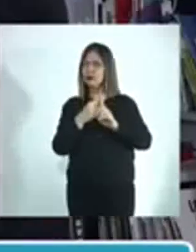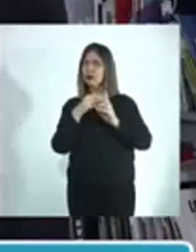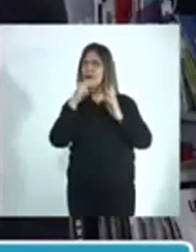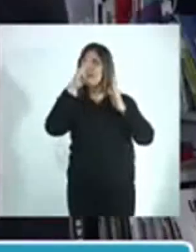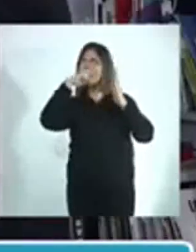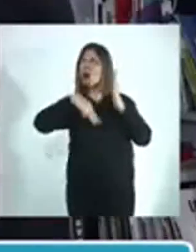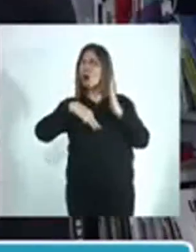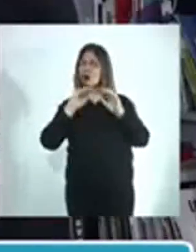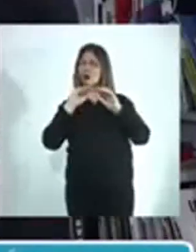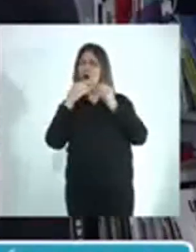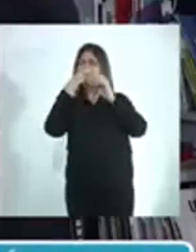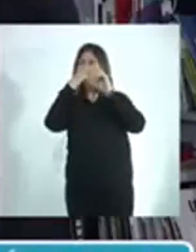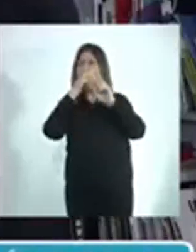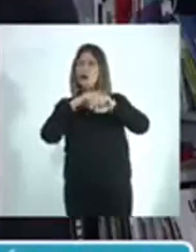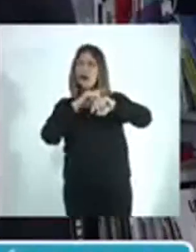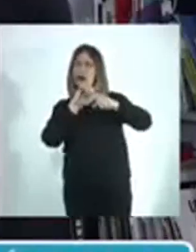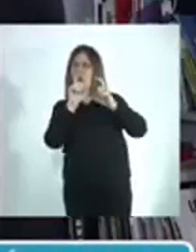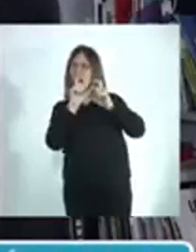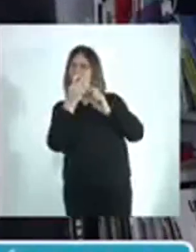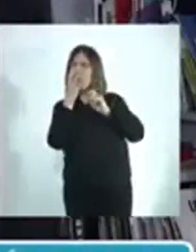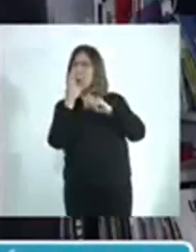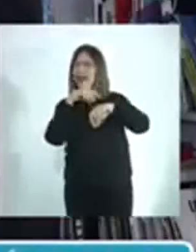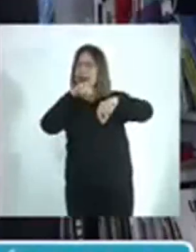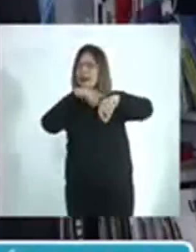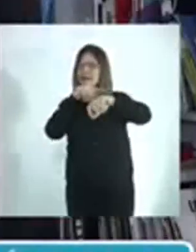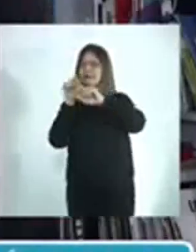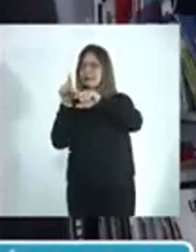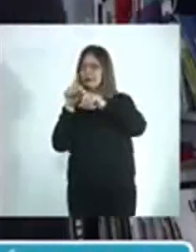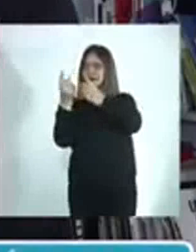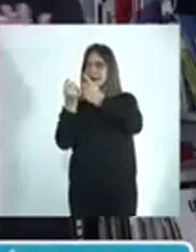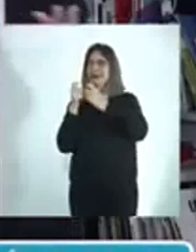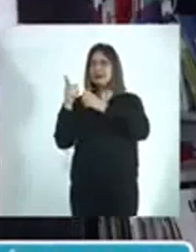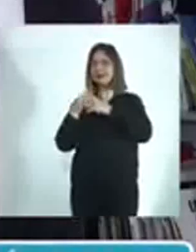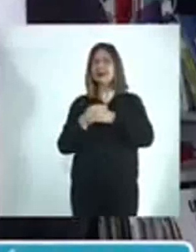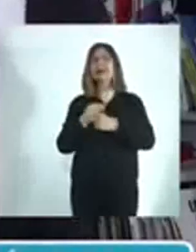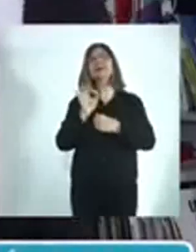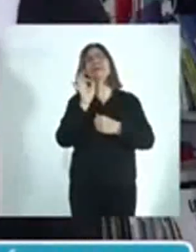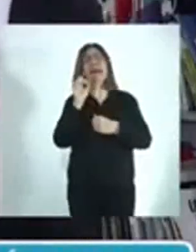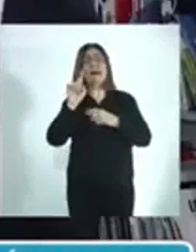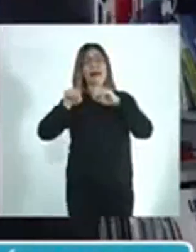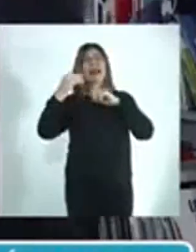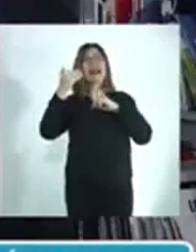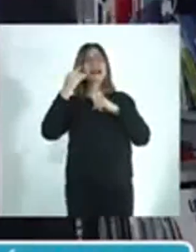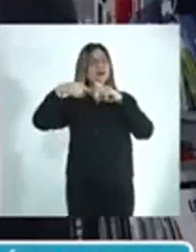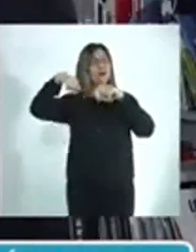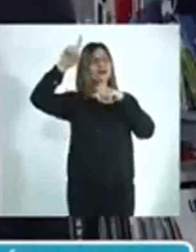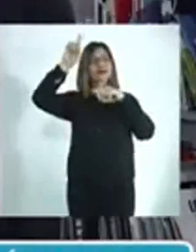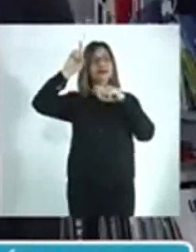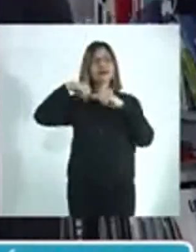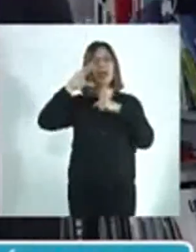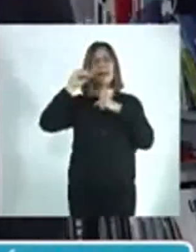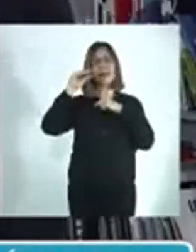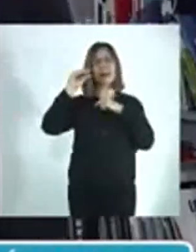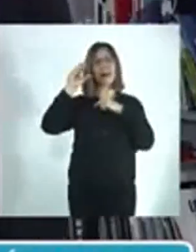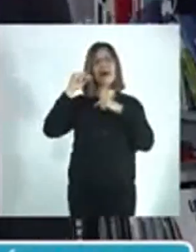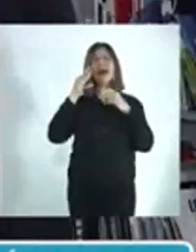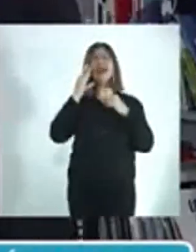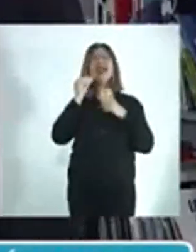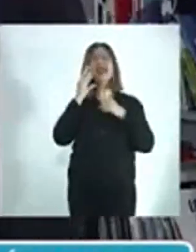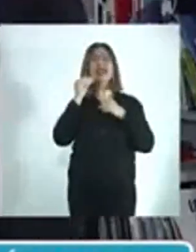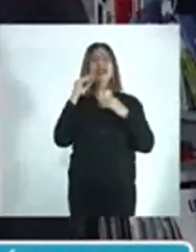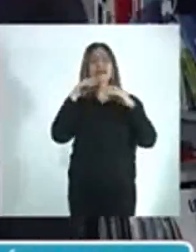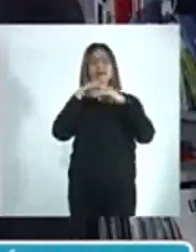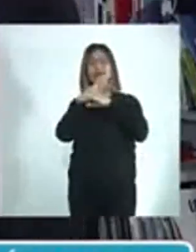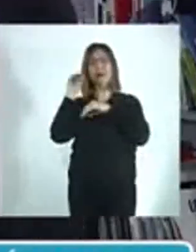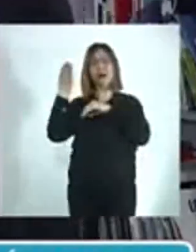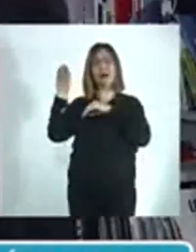40 horas. Así que bueno, prepararse porque ese bloque todo en inglés, así que a estar muy atento porque vamos a